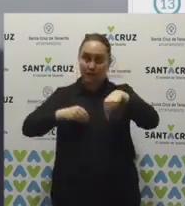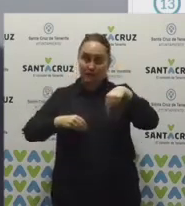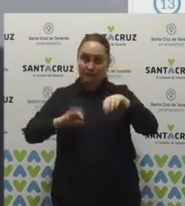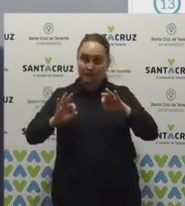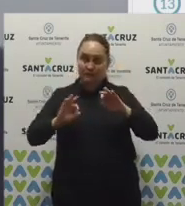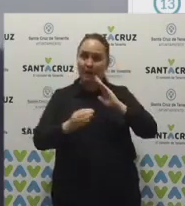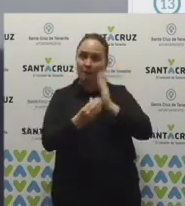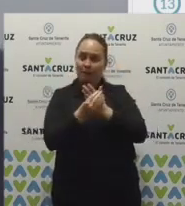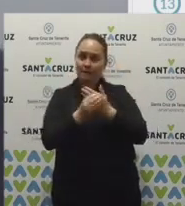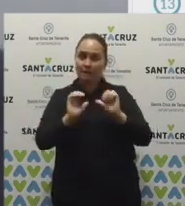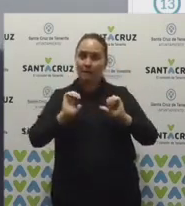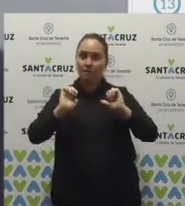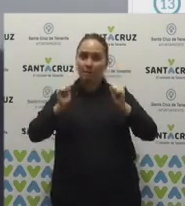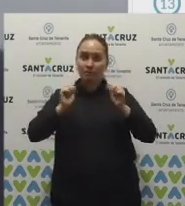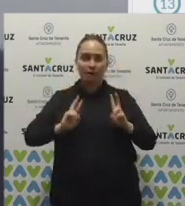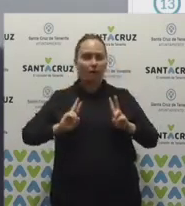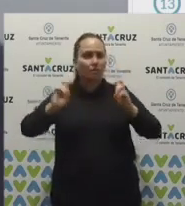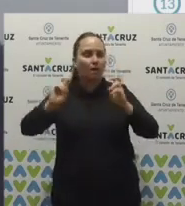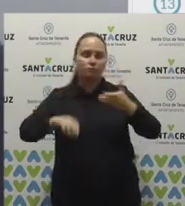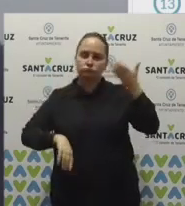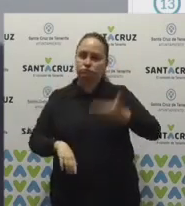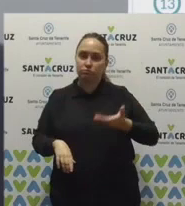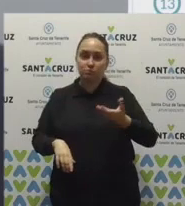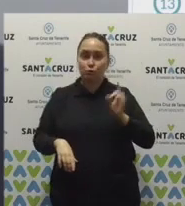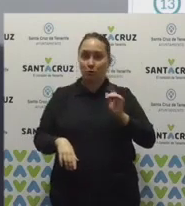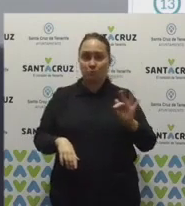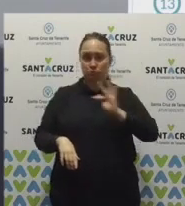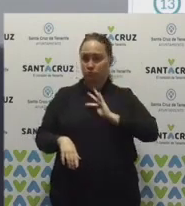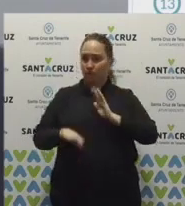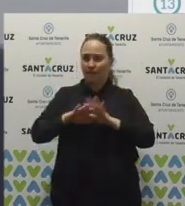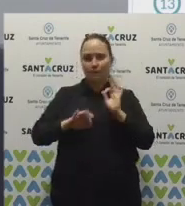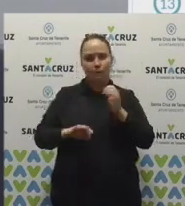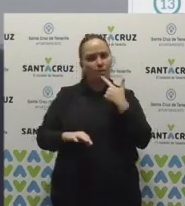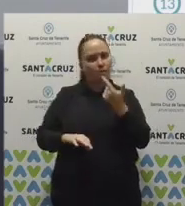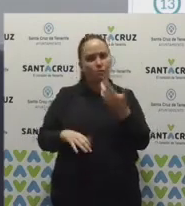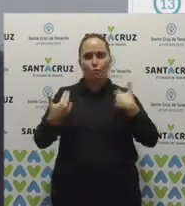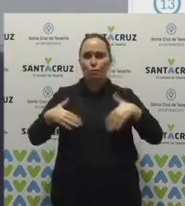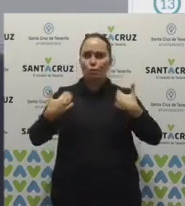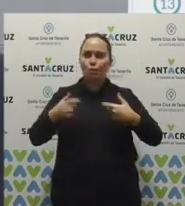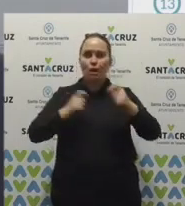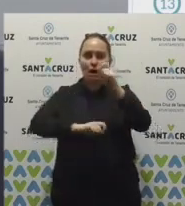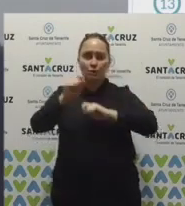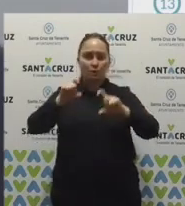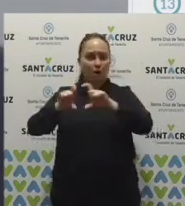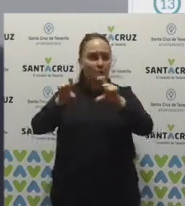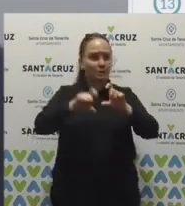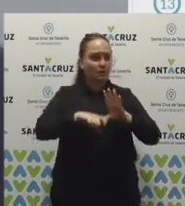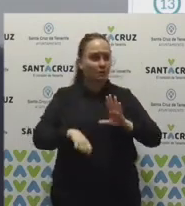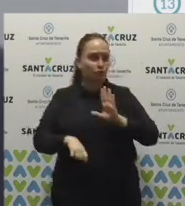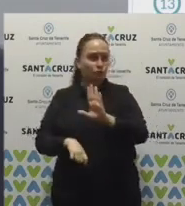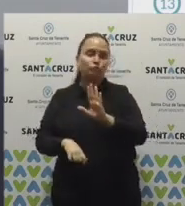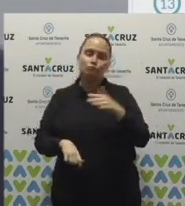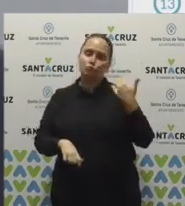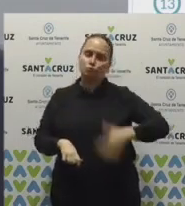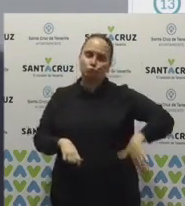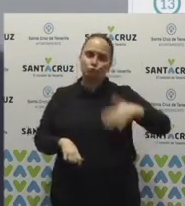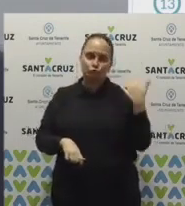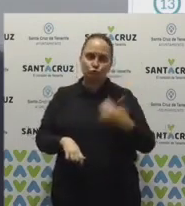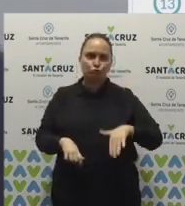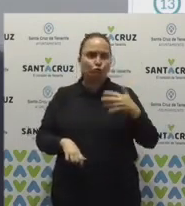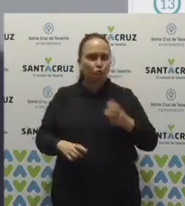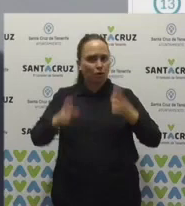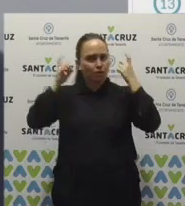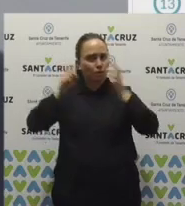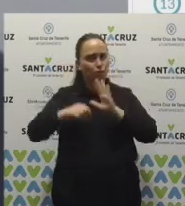solamente quería intervenir para eso precisamente para valorar el esfuerzo que ha hecho la asociación de empresas de publicidad que